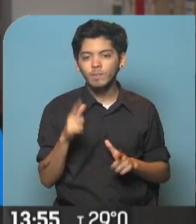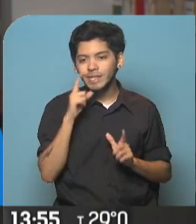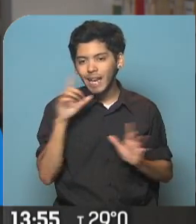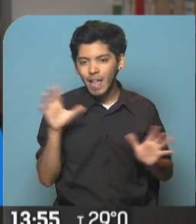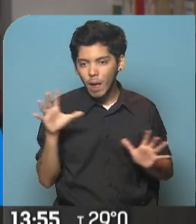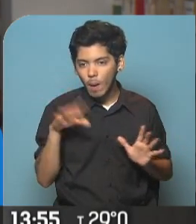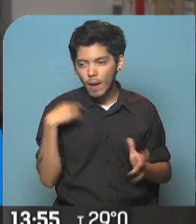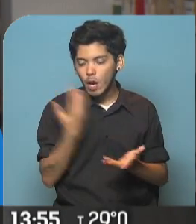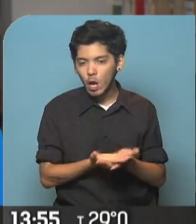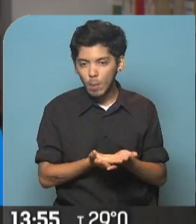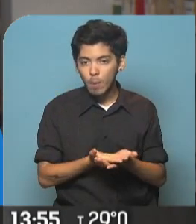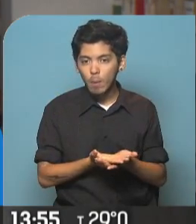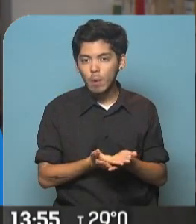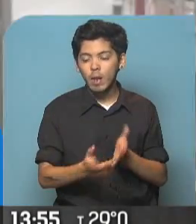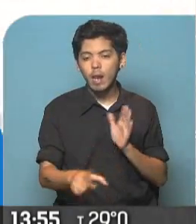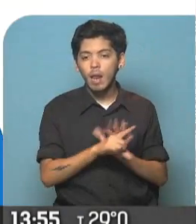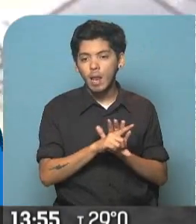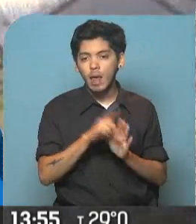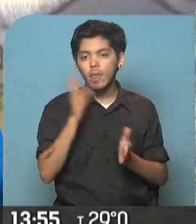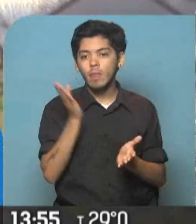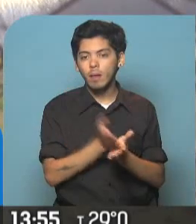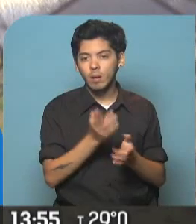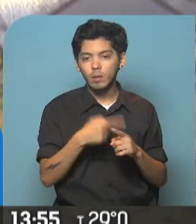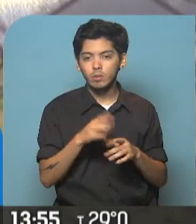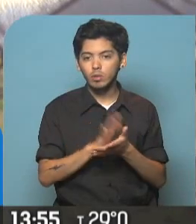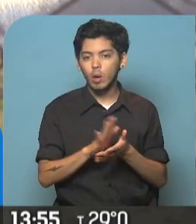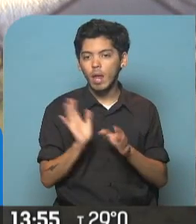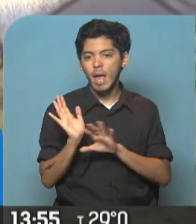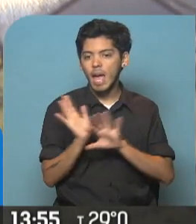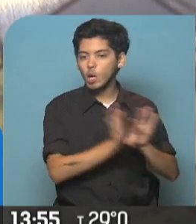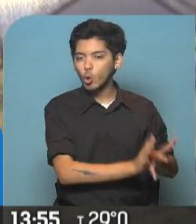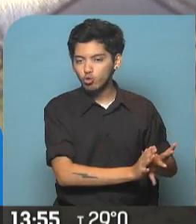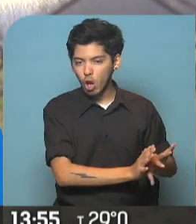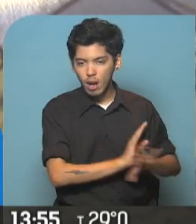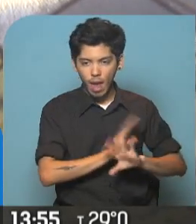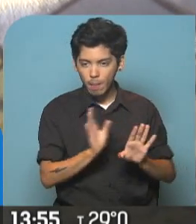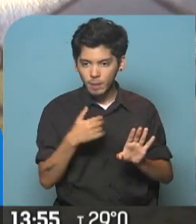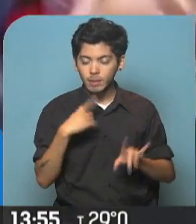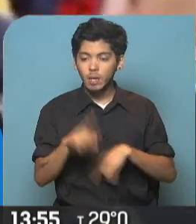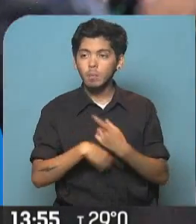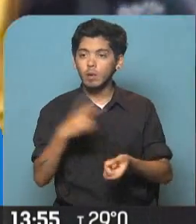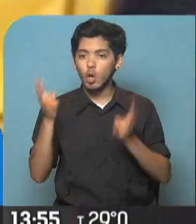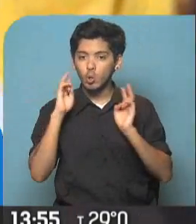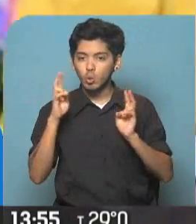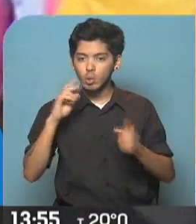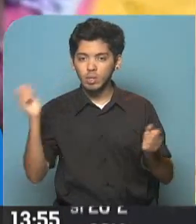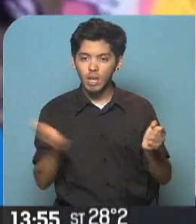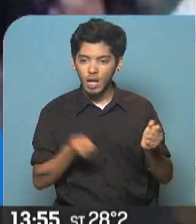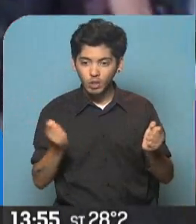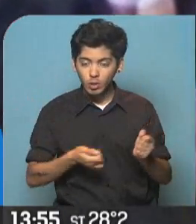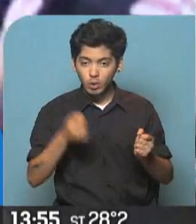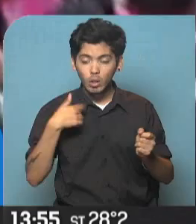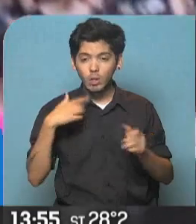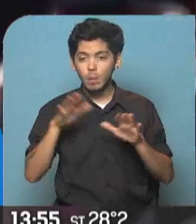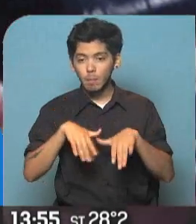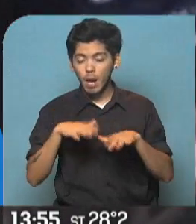que propone la ley de ejecución penal, que es la inclusión. Luego de realizar un ruidazo en el marco del paro de mujeres, les